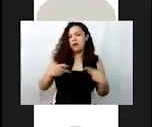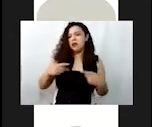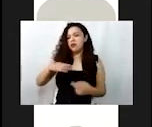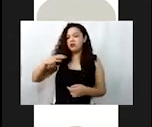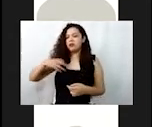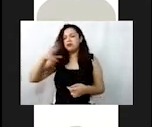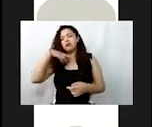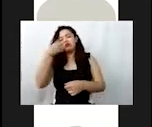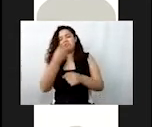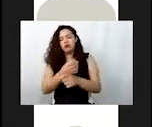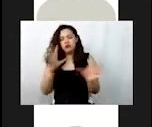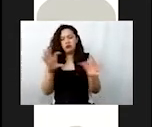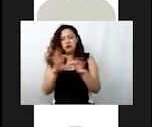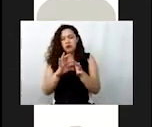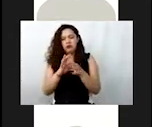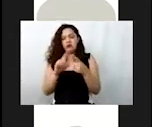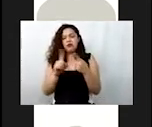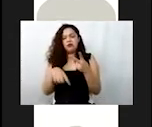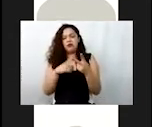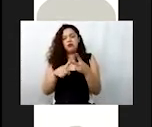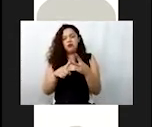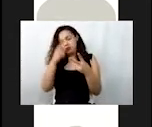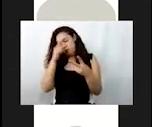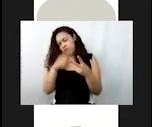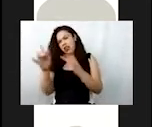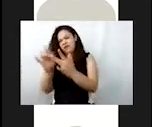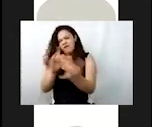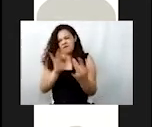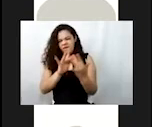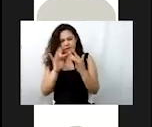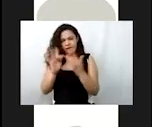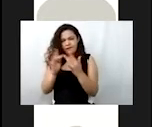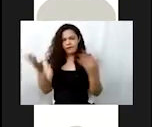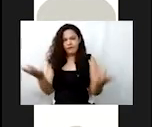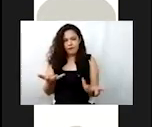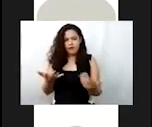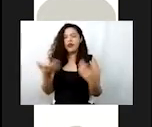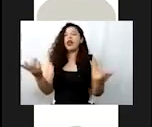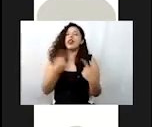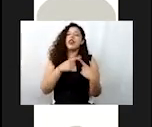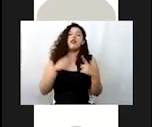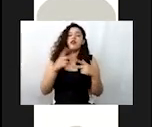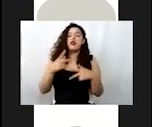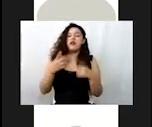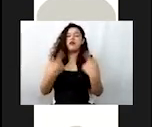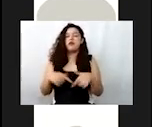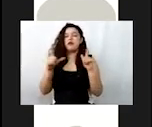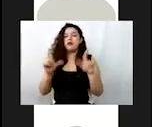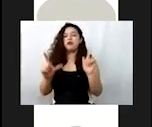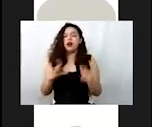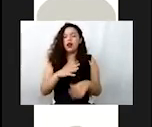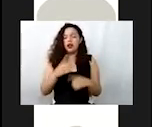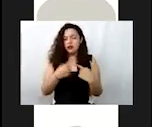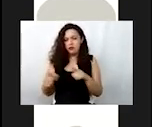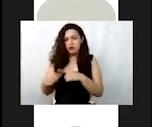tema de alineación con haciéndolo en red. Hay distintas plataformas, yo me atrevería a decir que al